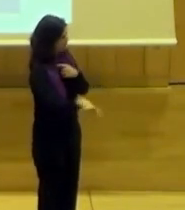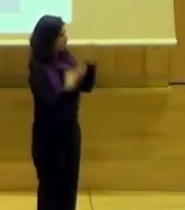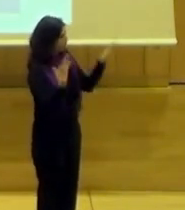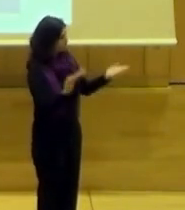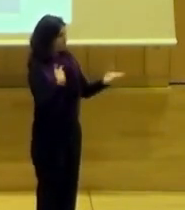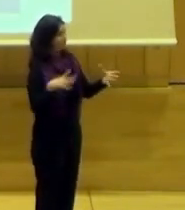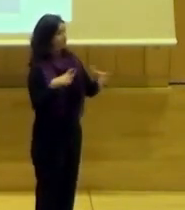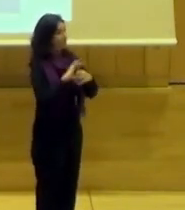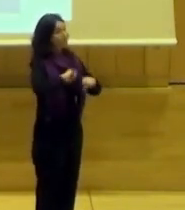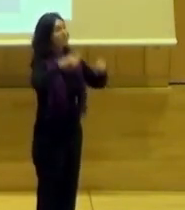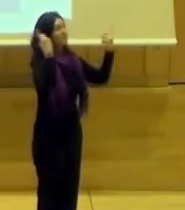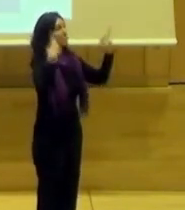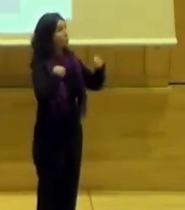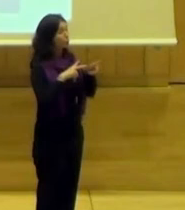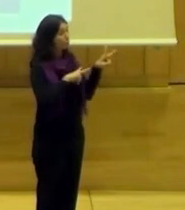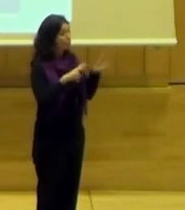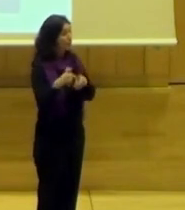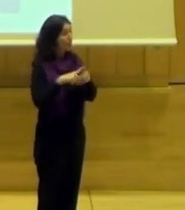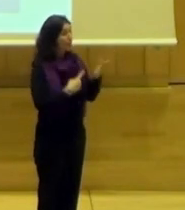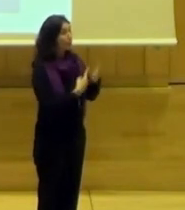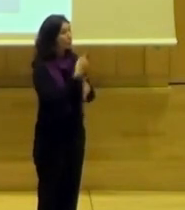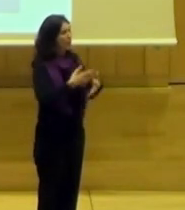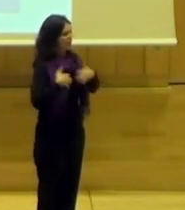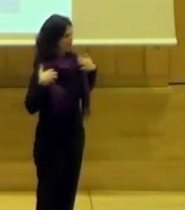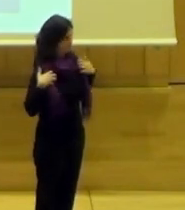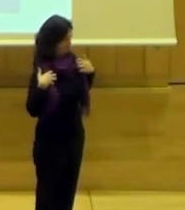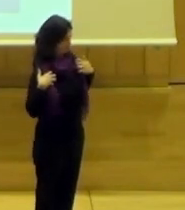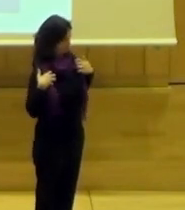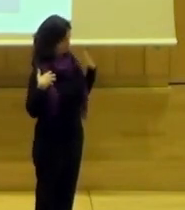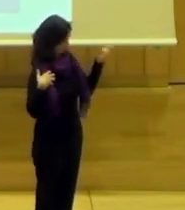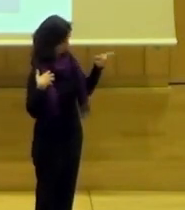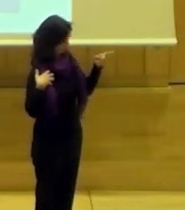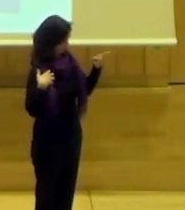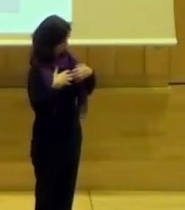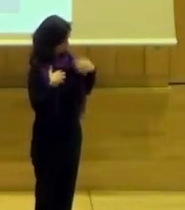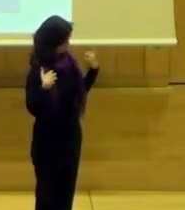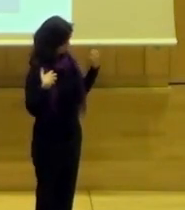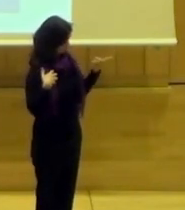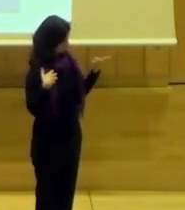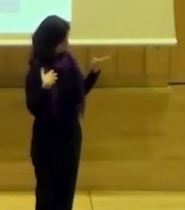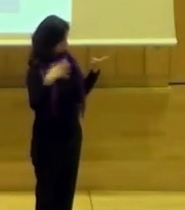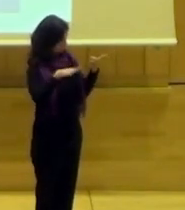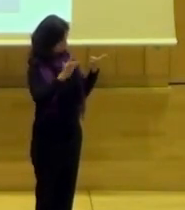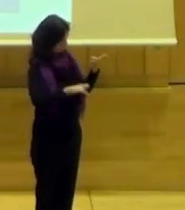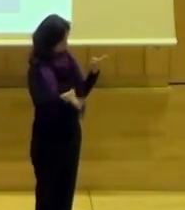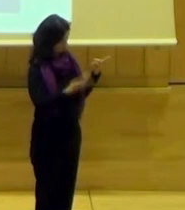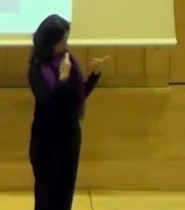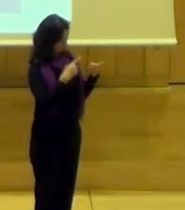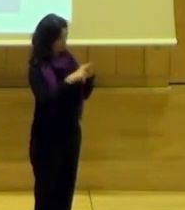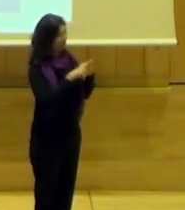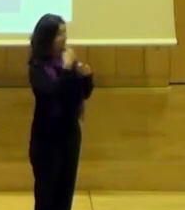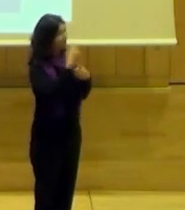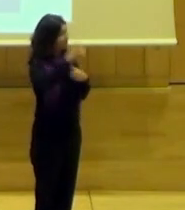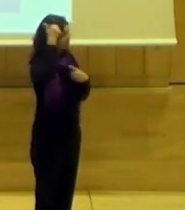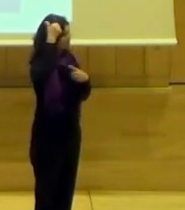por tanto, como primera novedad, la ruta de Gran Vía, pero también, digamos que, pasamos adelante.